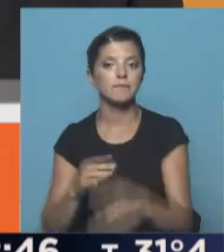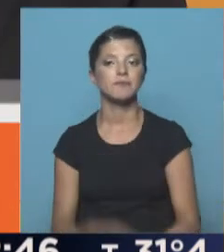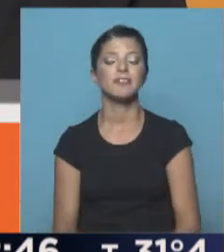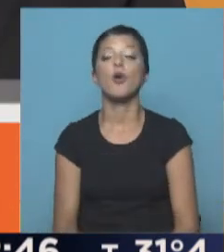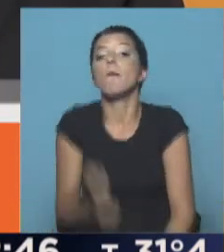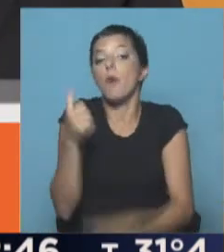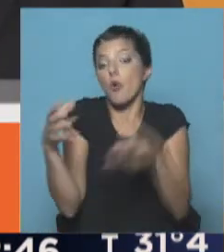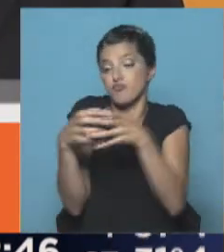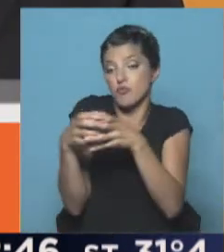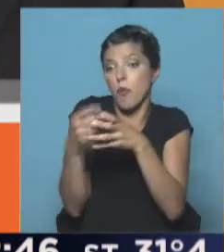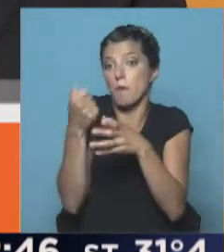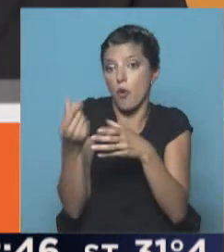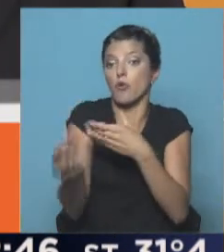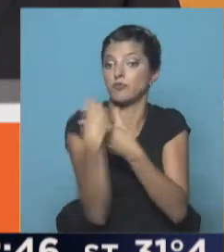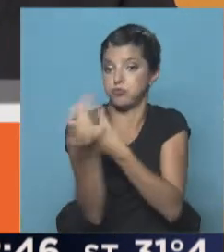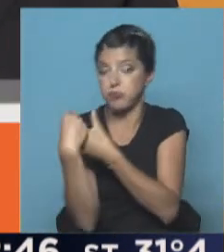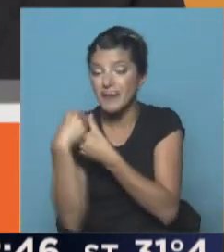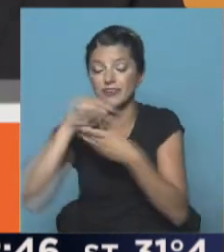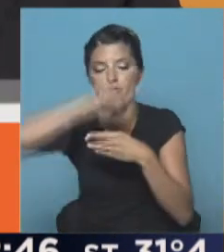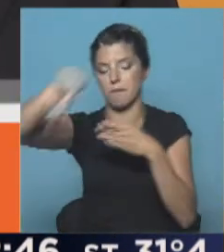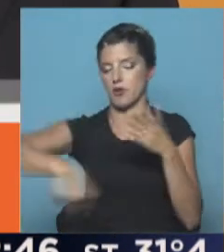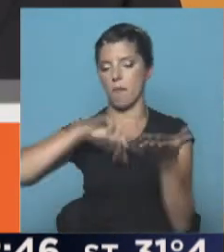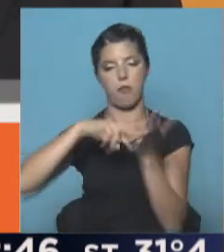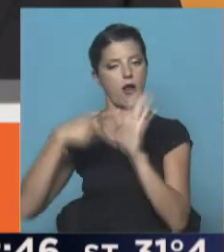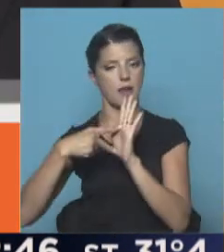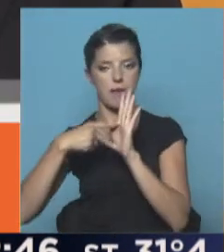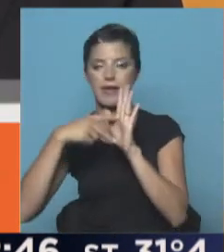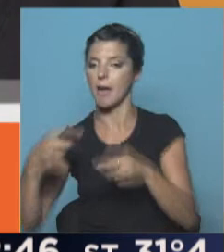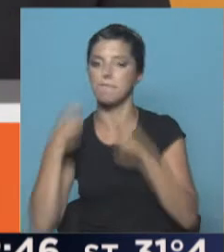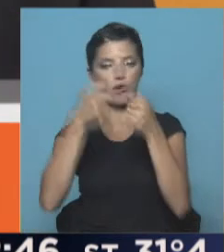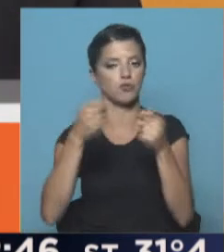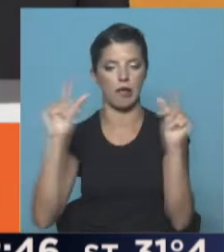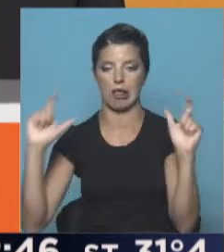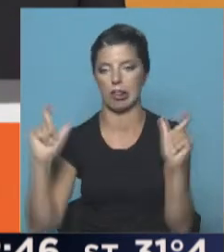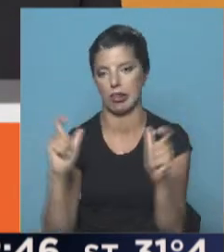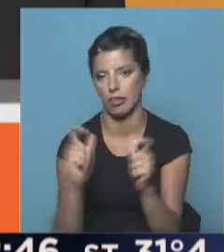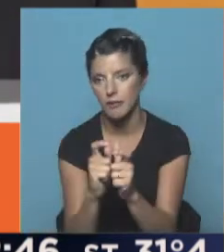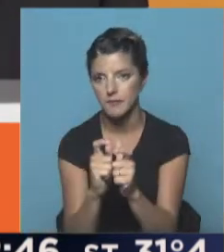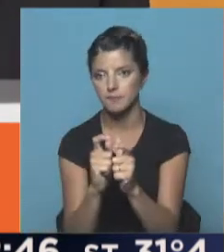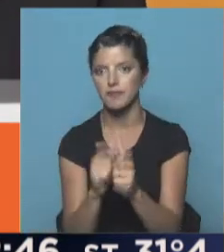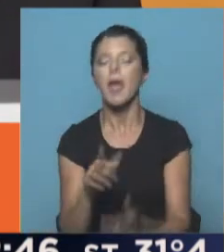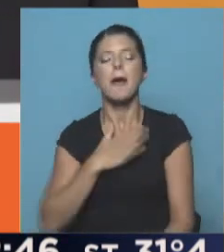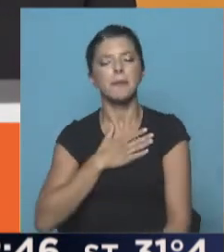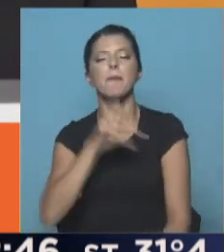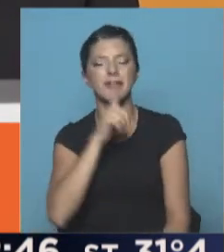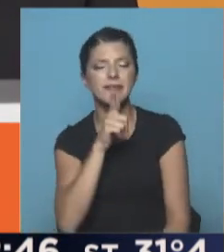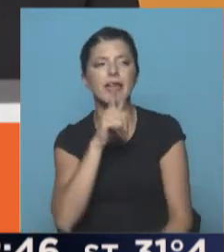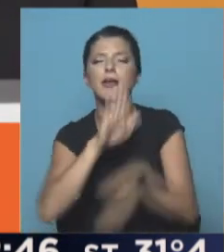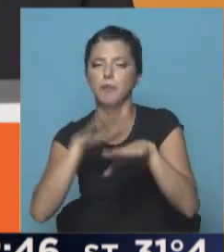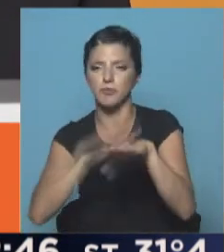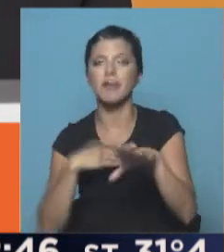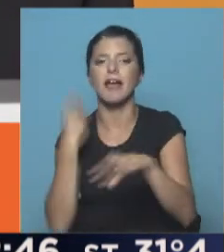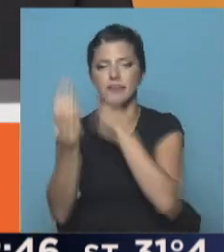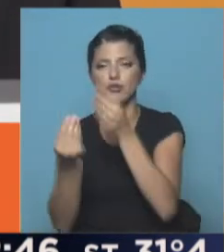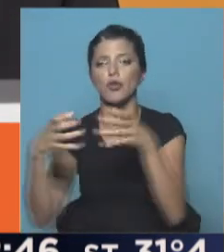está pagando un costo altísimo es este costo de desaprobación que yo creo que no recae en quienes sean candidatos de nueva mayoría